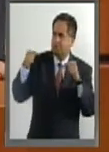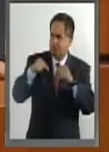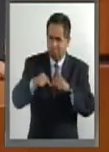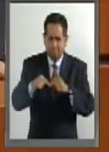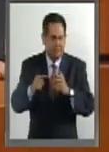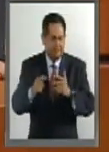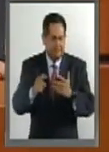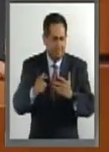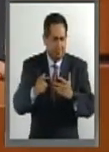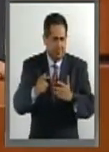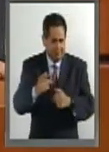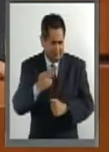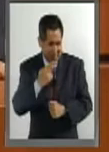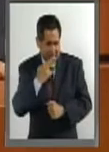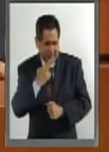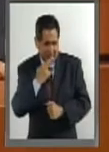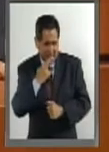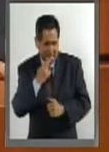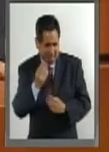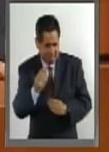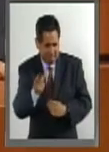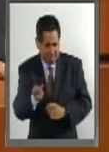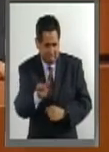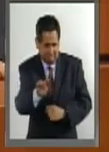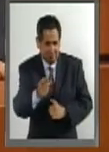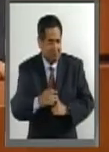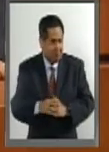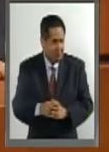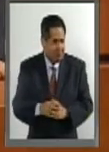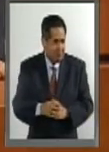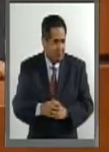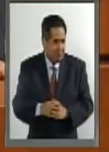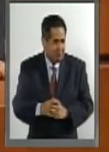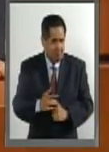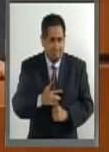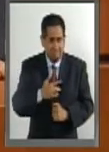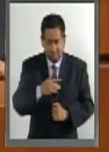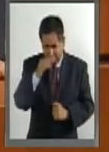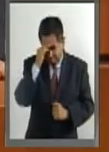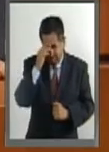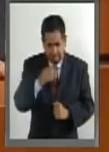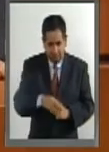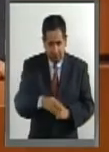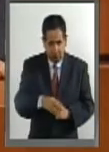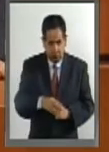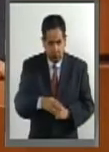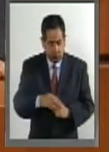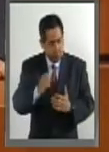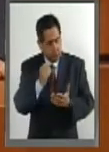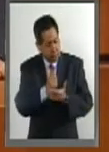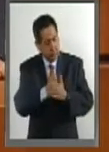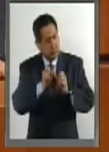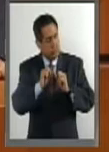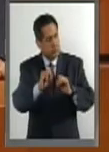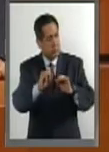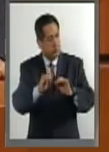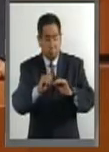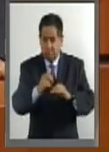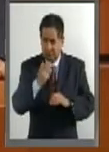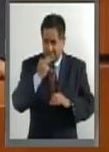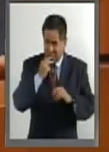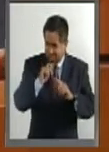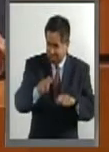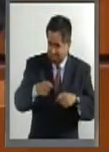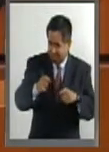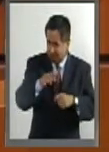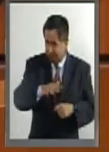logramos? Hay que hacernos esa pregunta, ¿sí? ¿Cuánto contribuimos y ayudamos a que